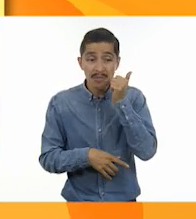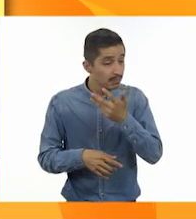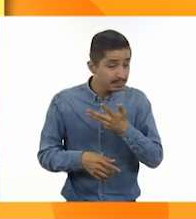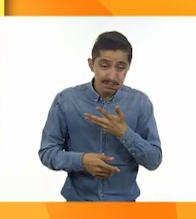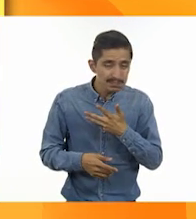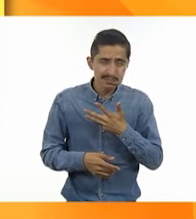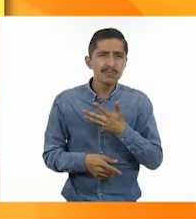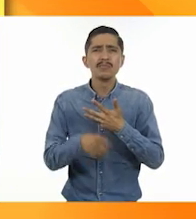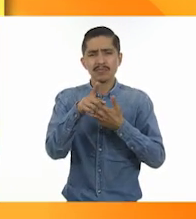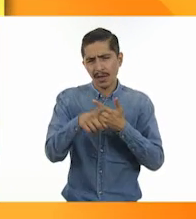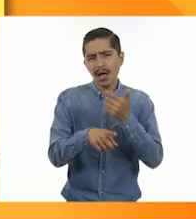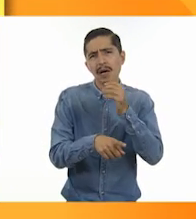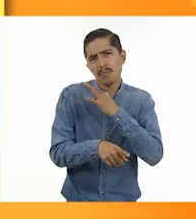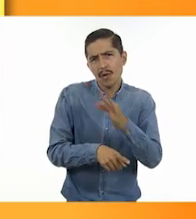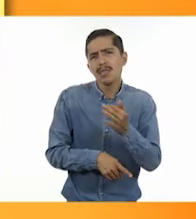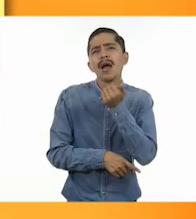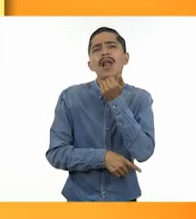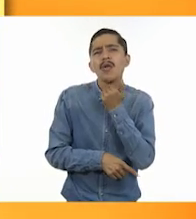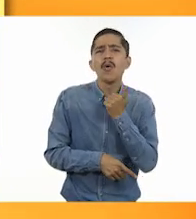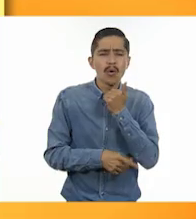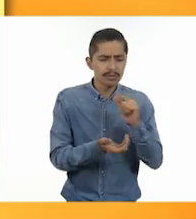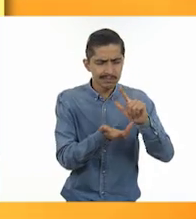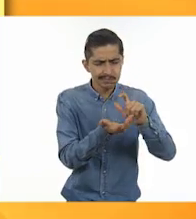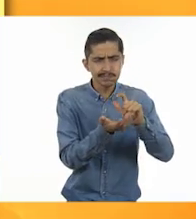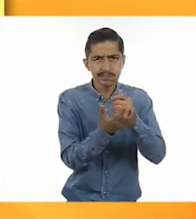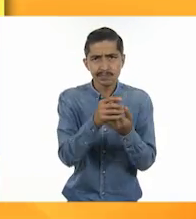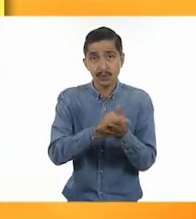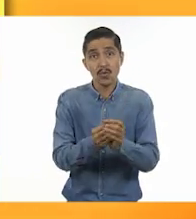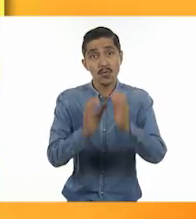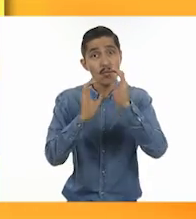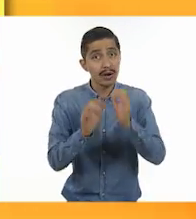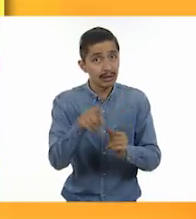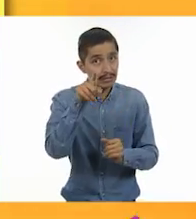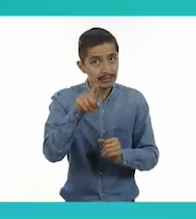usa desinfectantes a base de alcohol. ¡Cuídate!